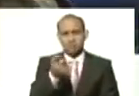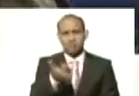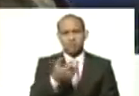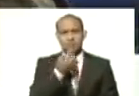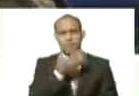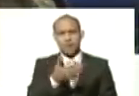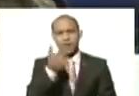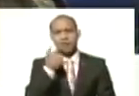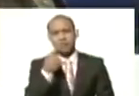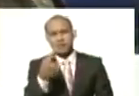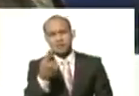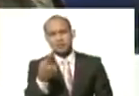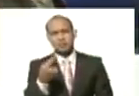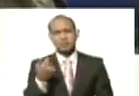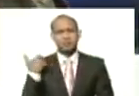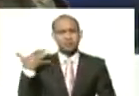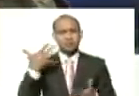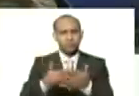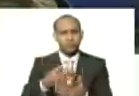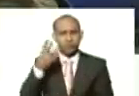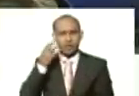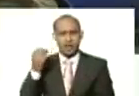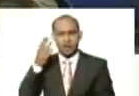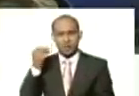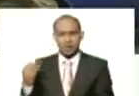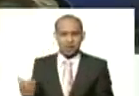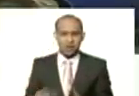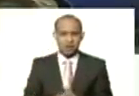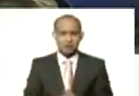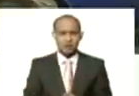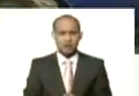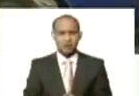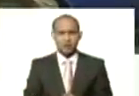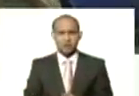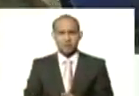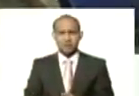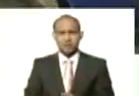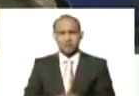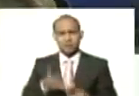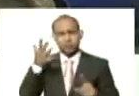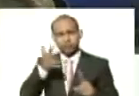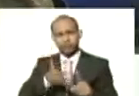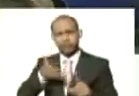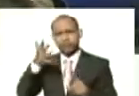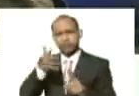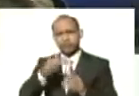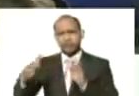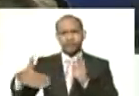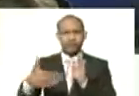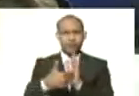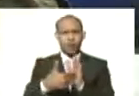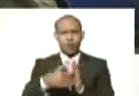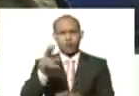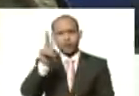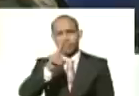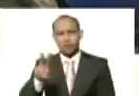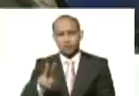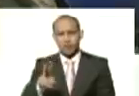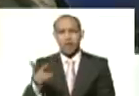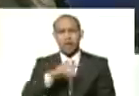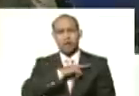a través de la experiencia derivada del gran asedio contra el Estado venezolano, la Fuerza